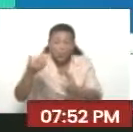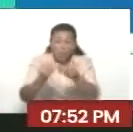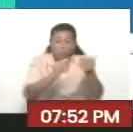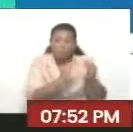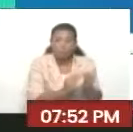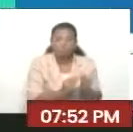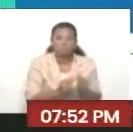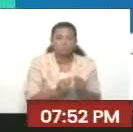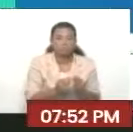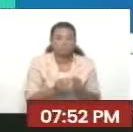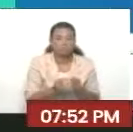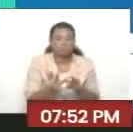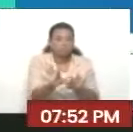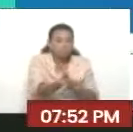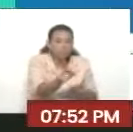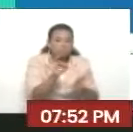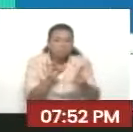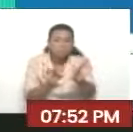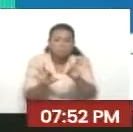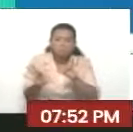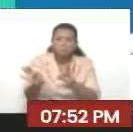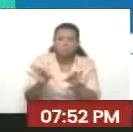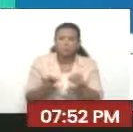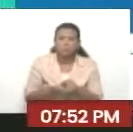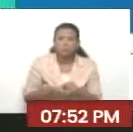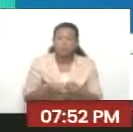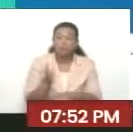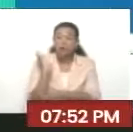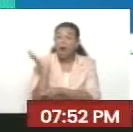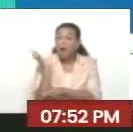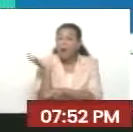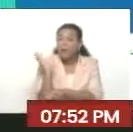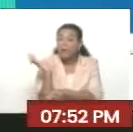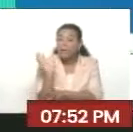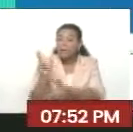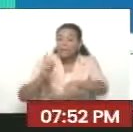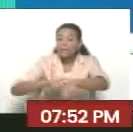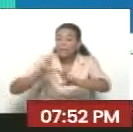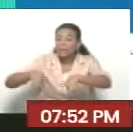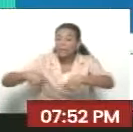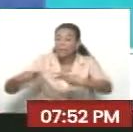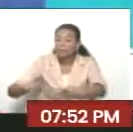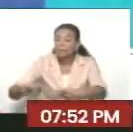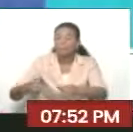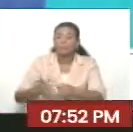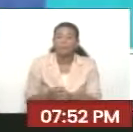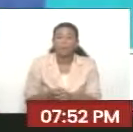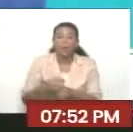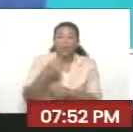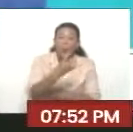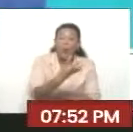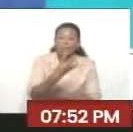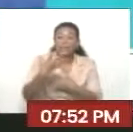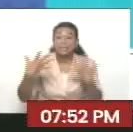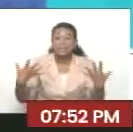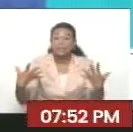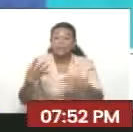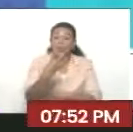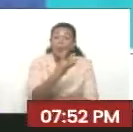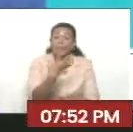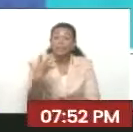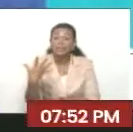territorio. Por aquí viene el Congreso de la Nueva Época, con sus 45 movimientos.